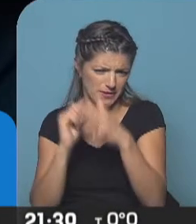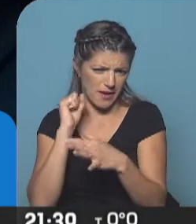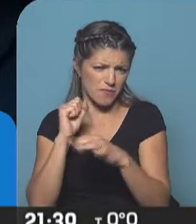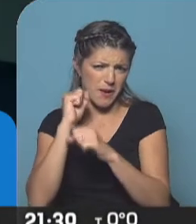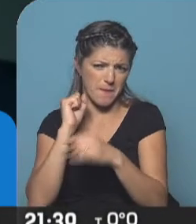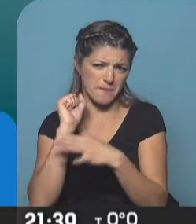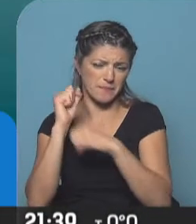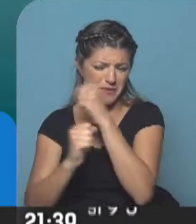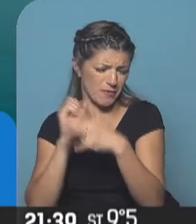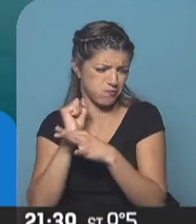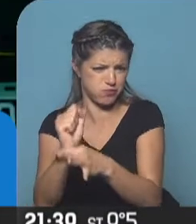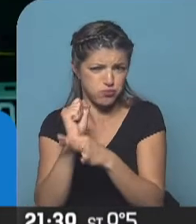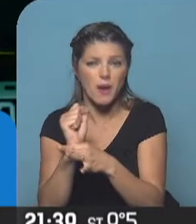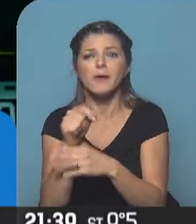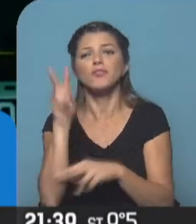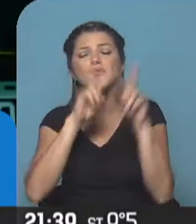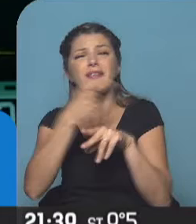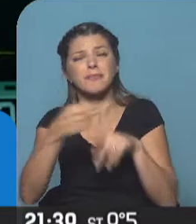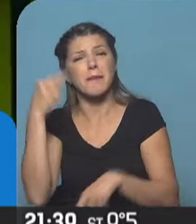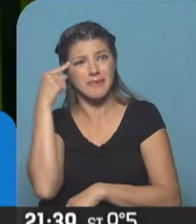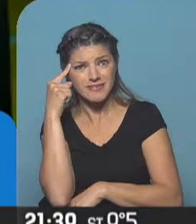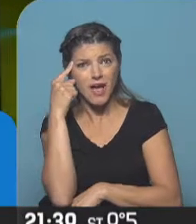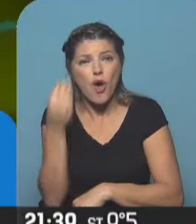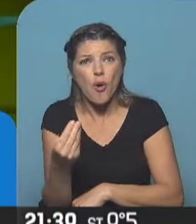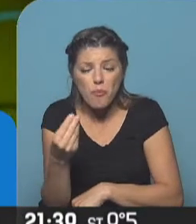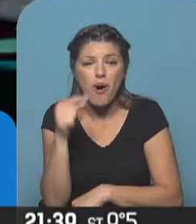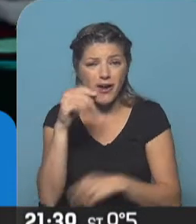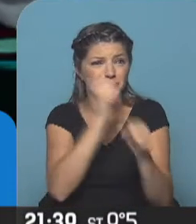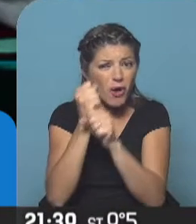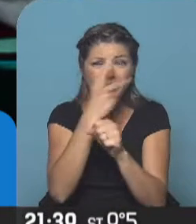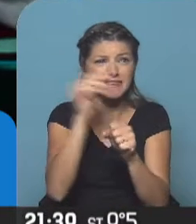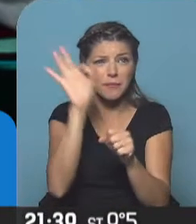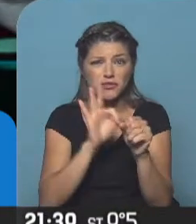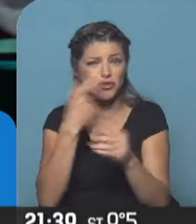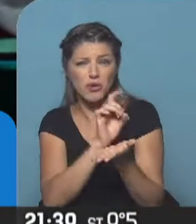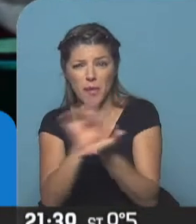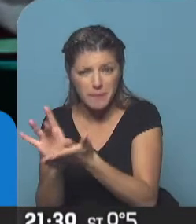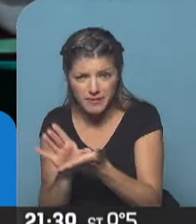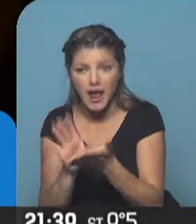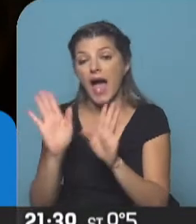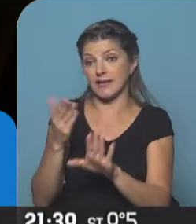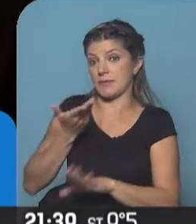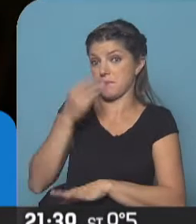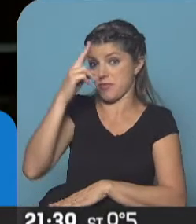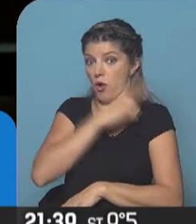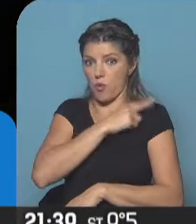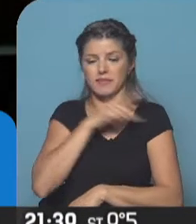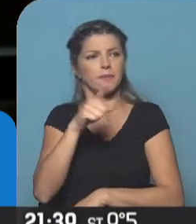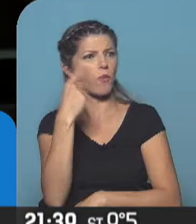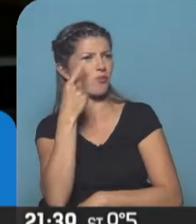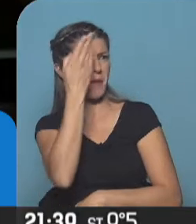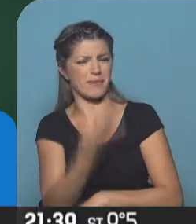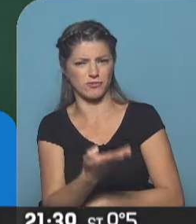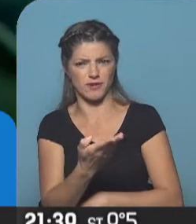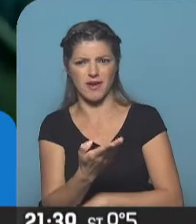ascenso importante mientras busca cómo no tener que despedir al 30% del personal como le piden sus jefes. Y además se cruza con un desconocido que ante un hecho ridículo